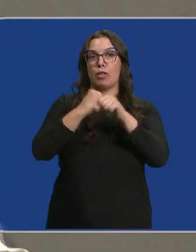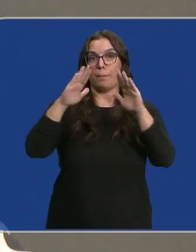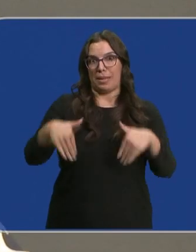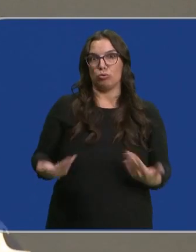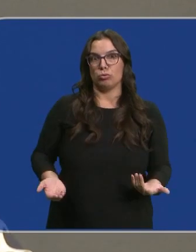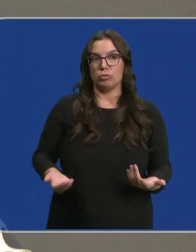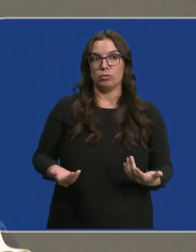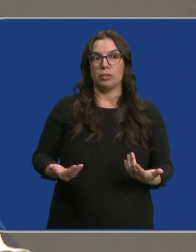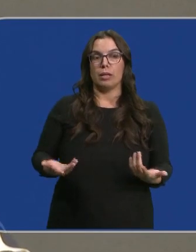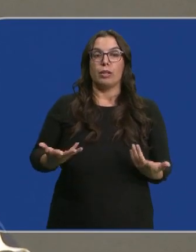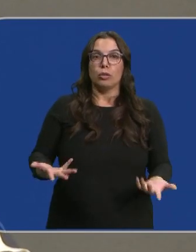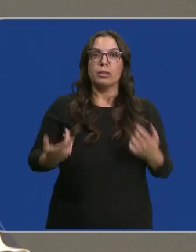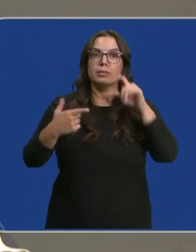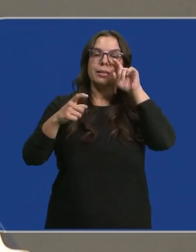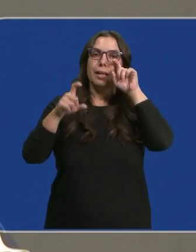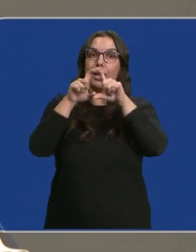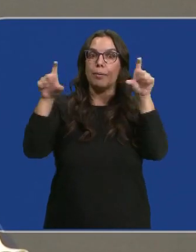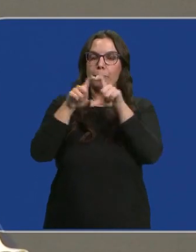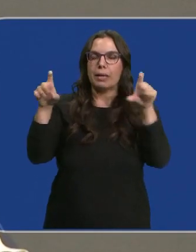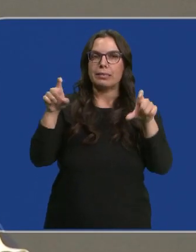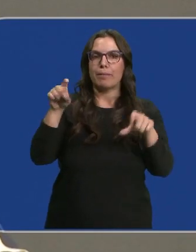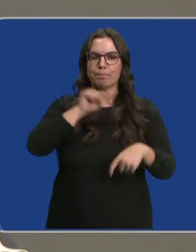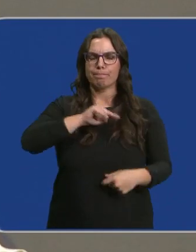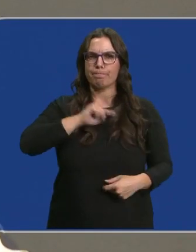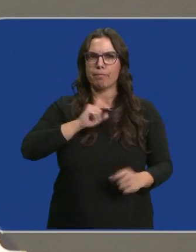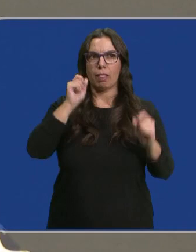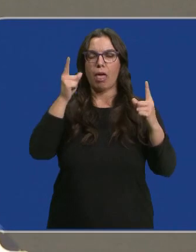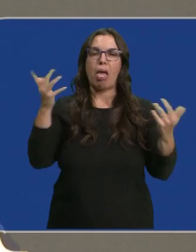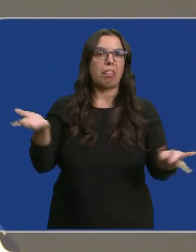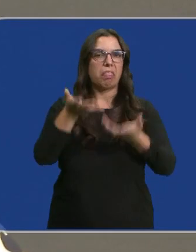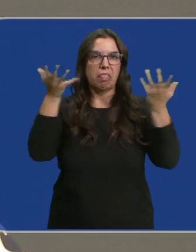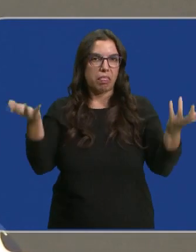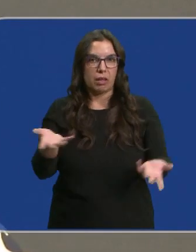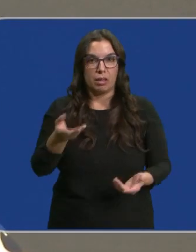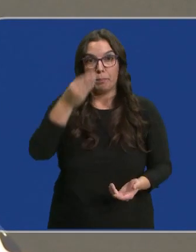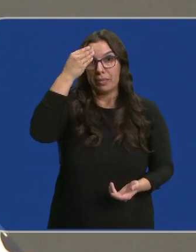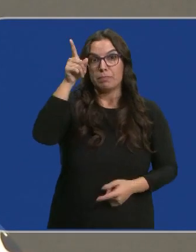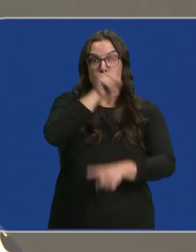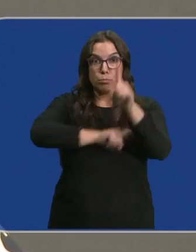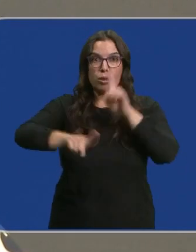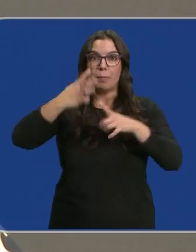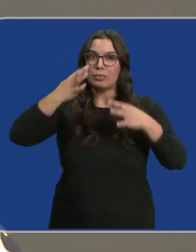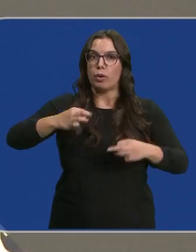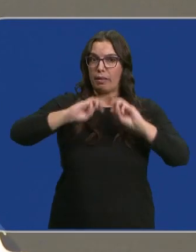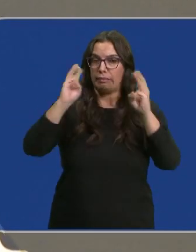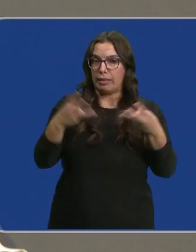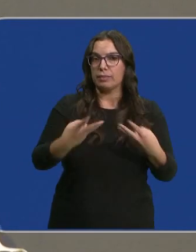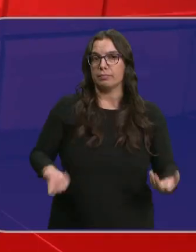trabajadores. Este tamaño de empresa, su nivel de conciencia es muy bajo respecto al problema de la